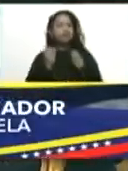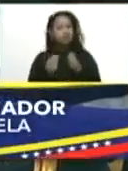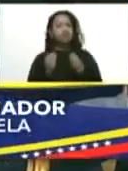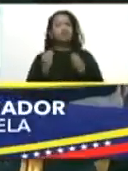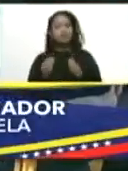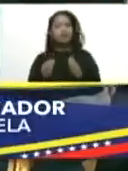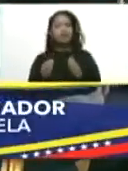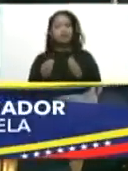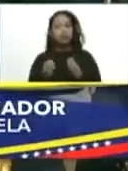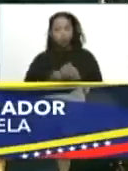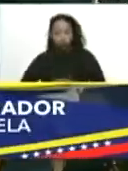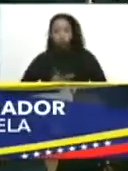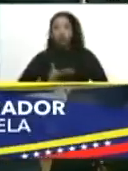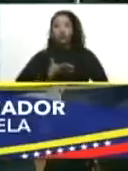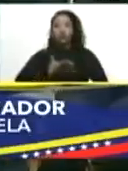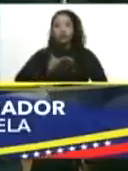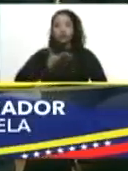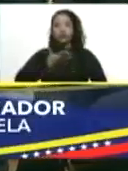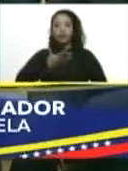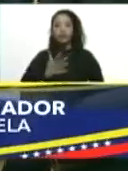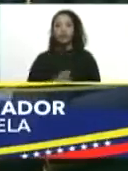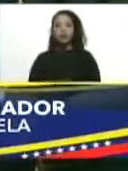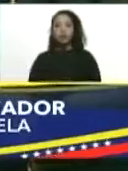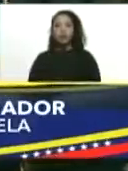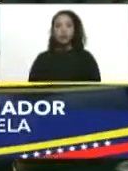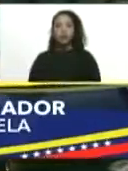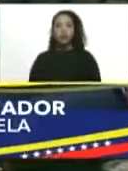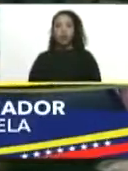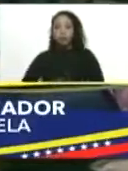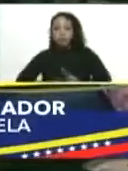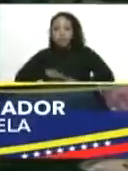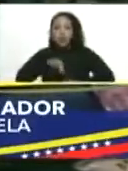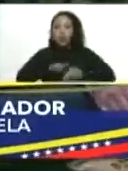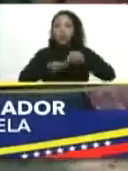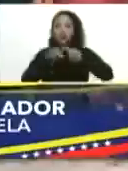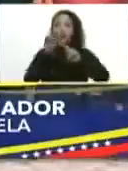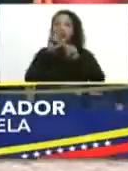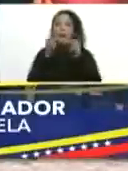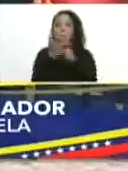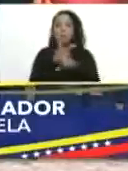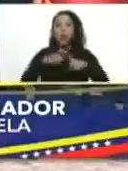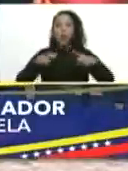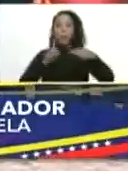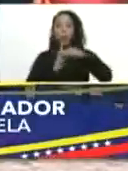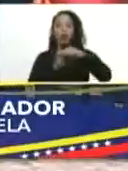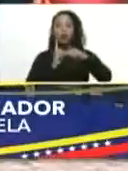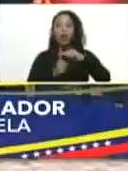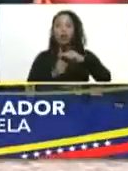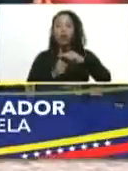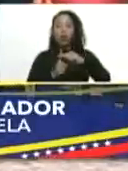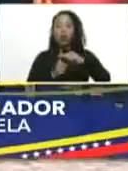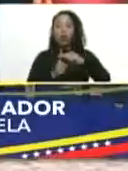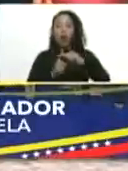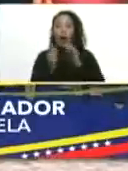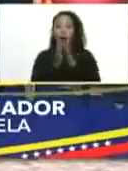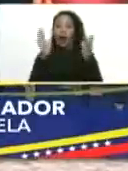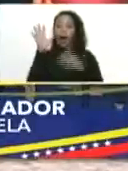el renacimiento, la construcción y la prosperidad de la gran patria.